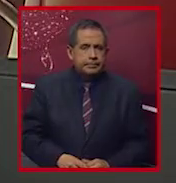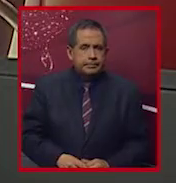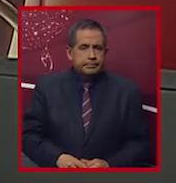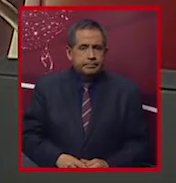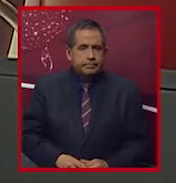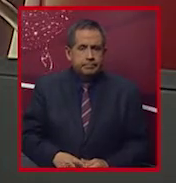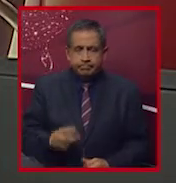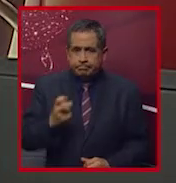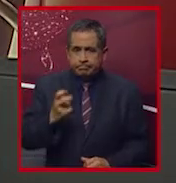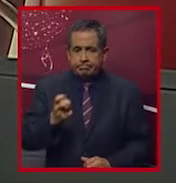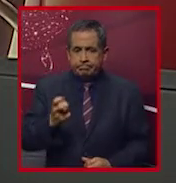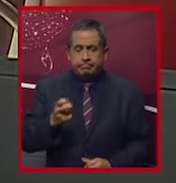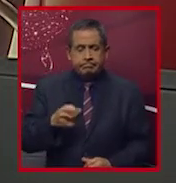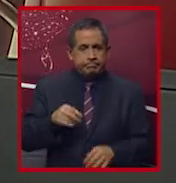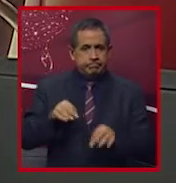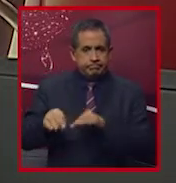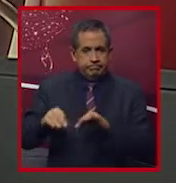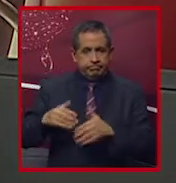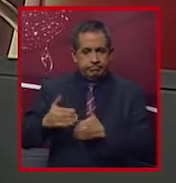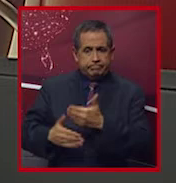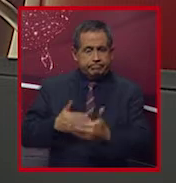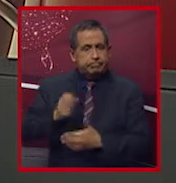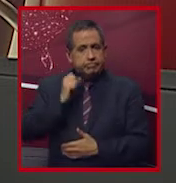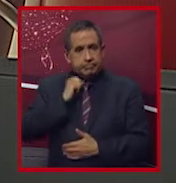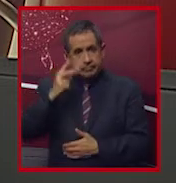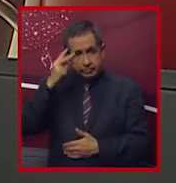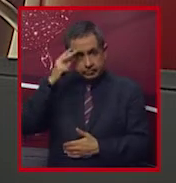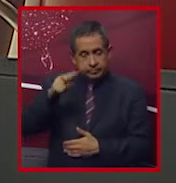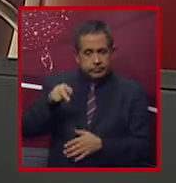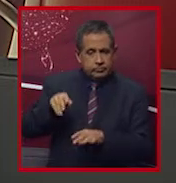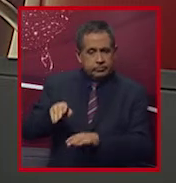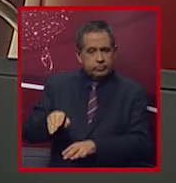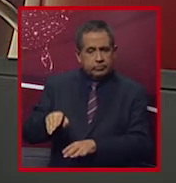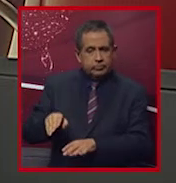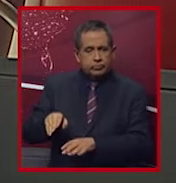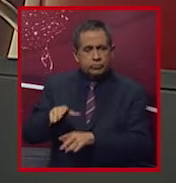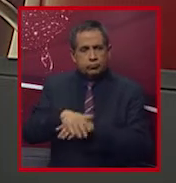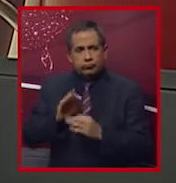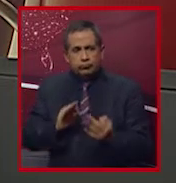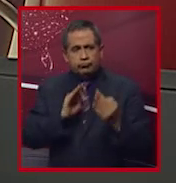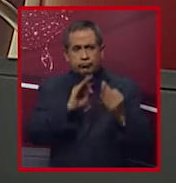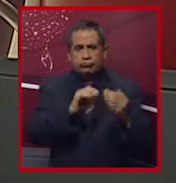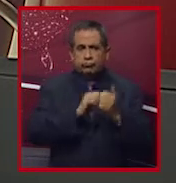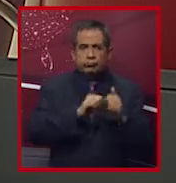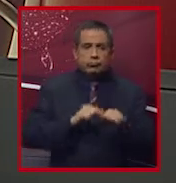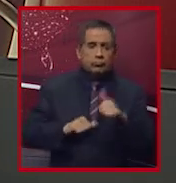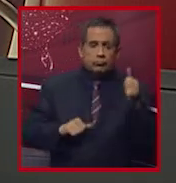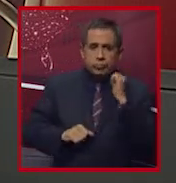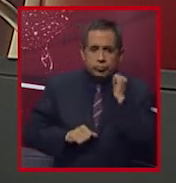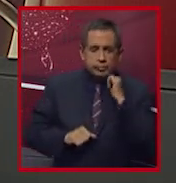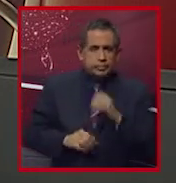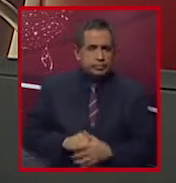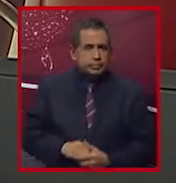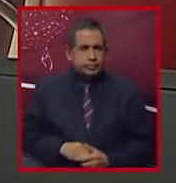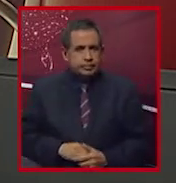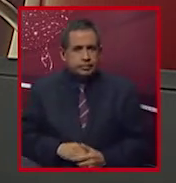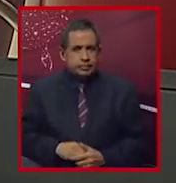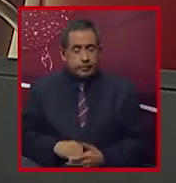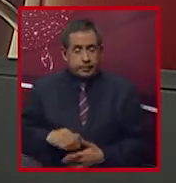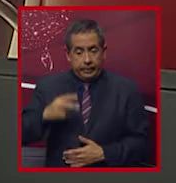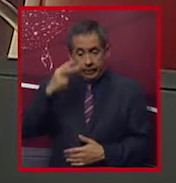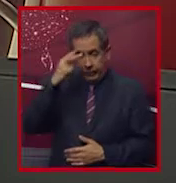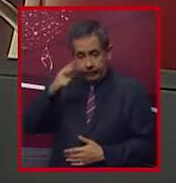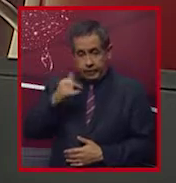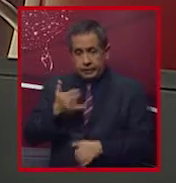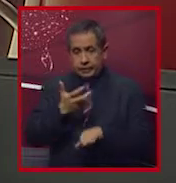Ahí lo estamos viendo, cuál es el trabajo que desarrollará el Senado de la República en este asunto de la diplomacia parlamentaria. Cuando están las reuniones interparlamentarias